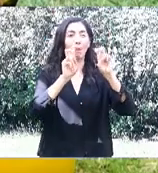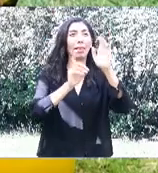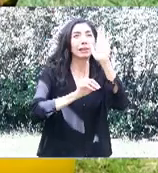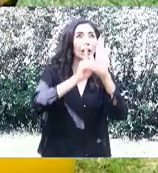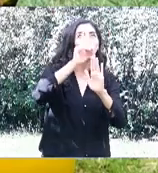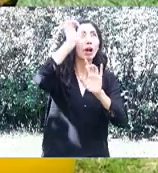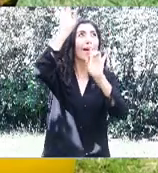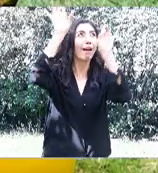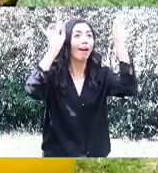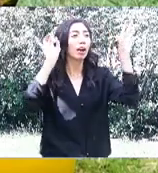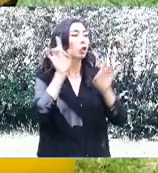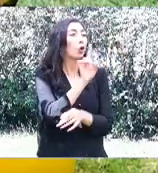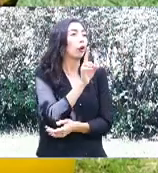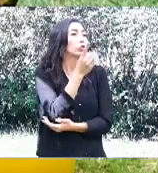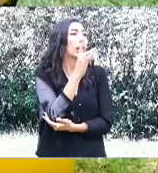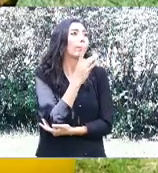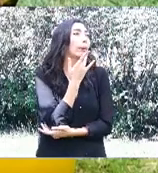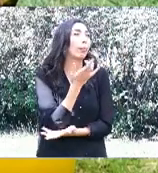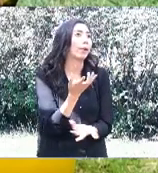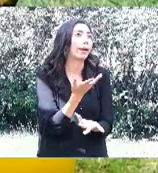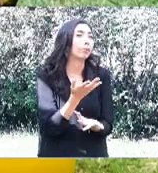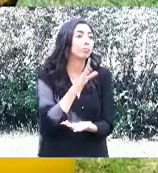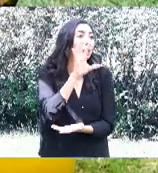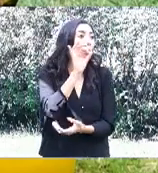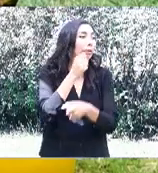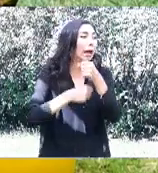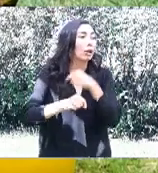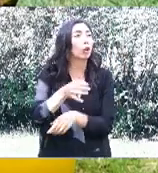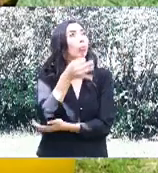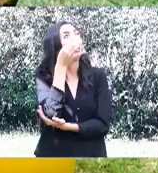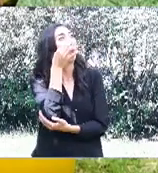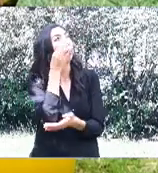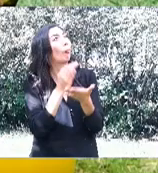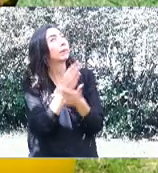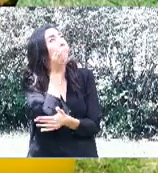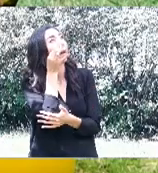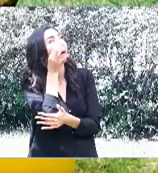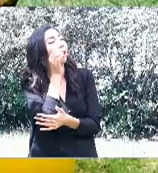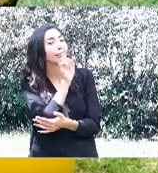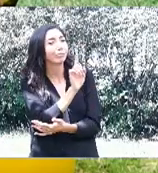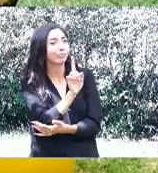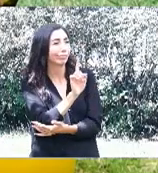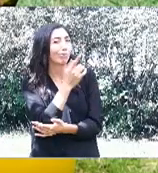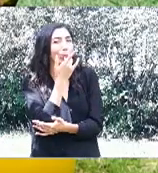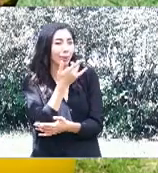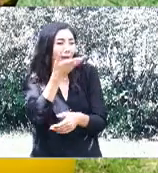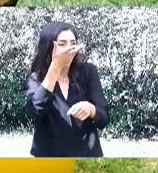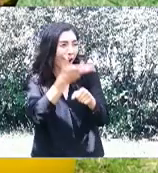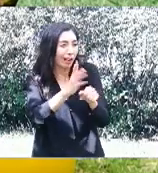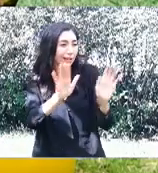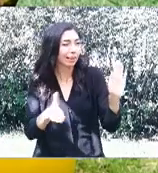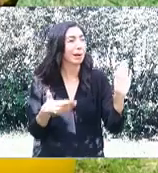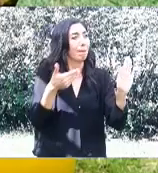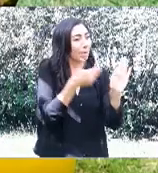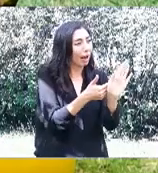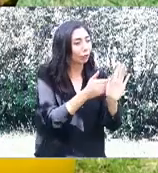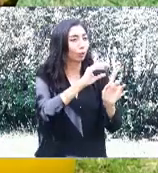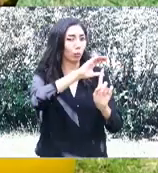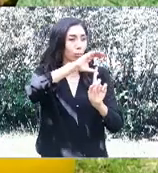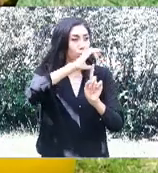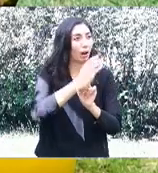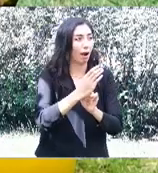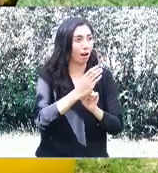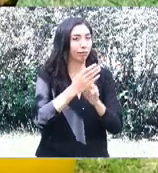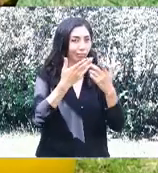comenzado a observar el cielo hace unos 50 años atrás sino porque hay todo un soporte cultural